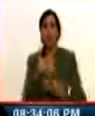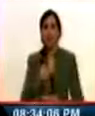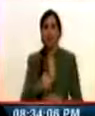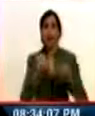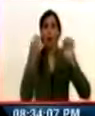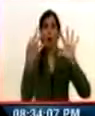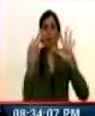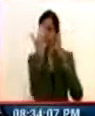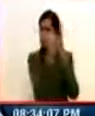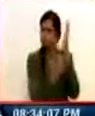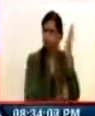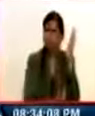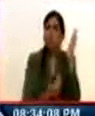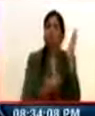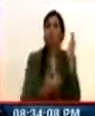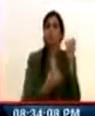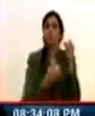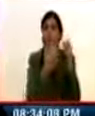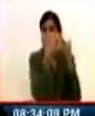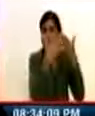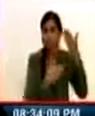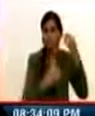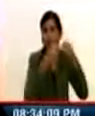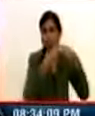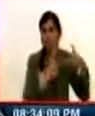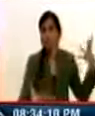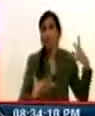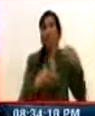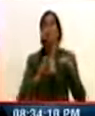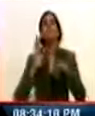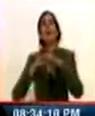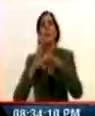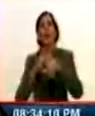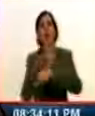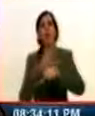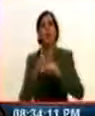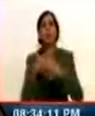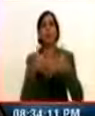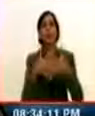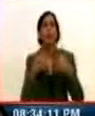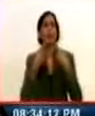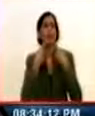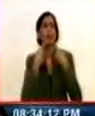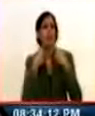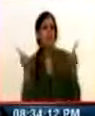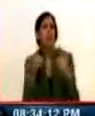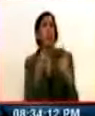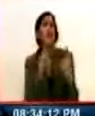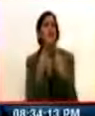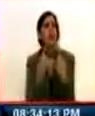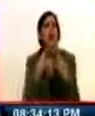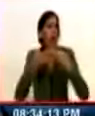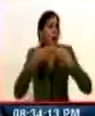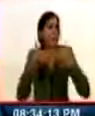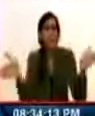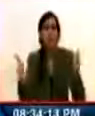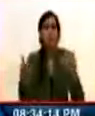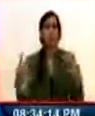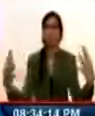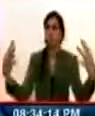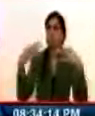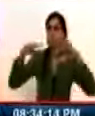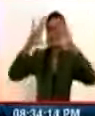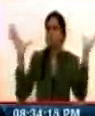que nosotros estamos llamando al gobierno de los Estados Unidos para un diálogo abierto, de forma pública, que se